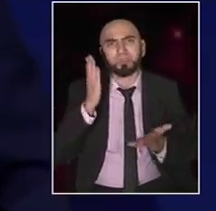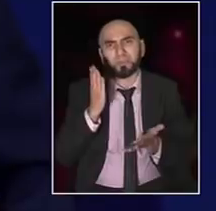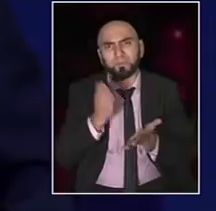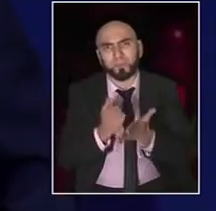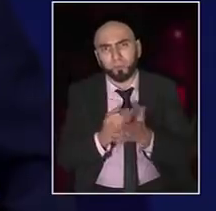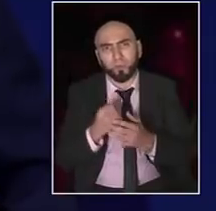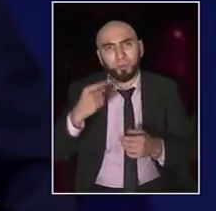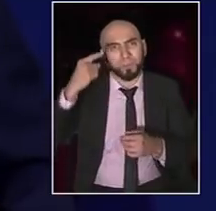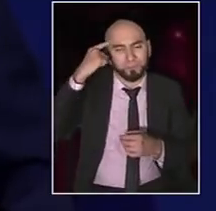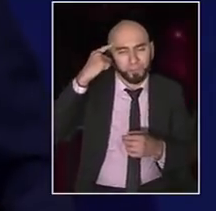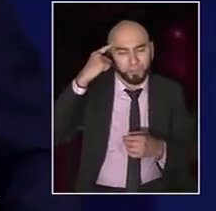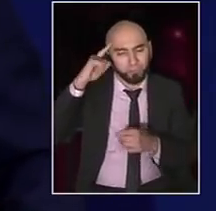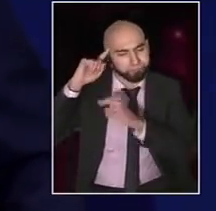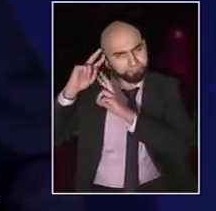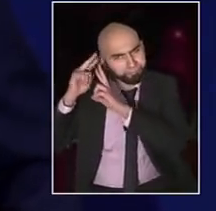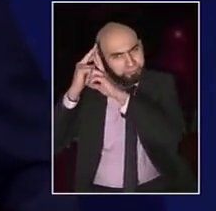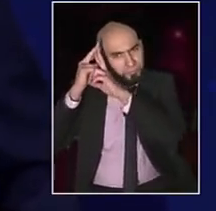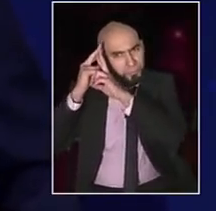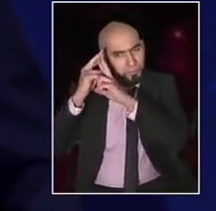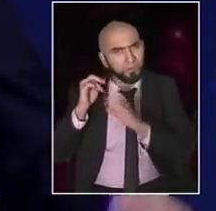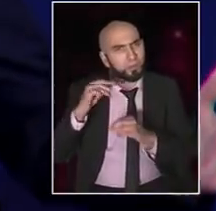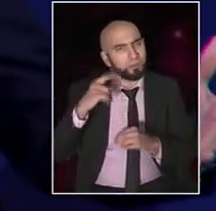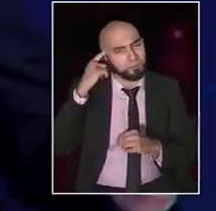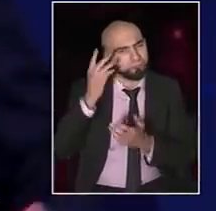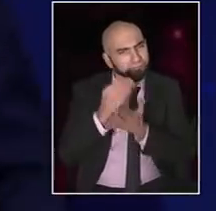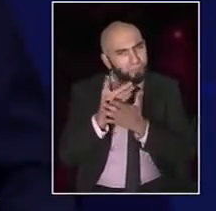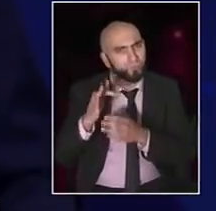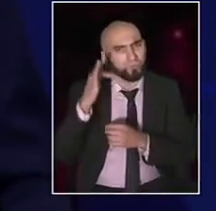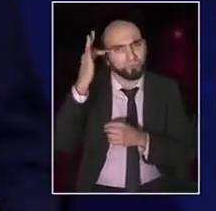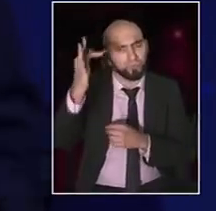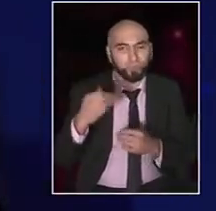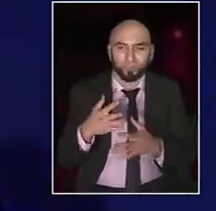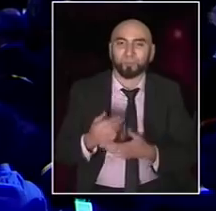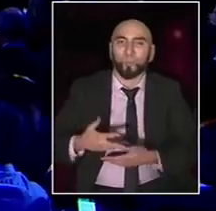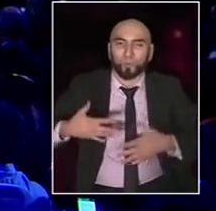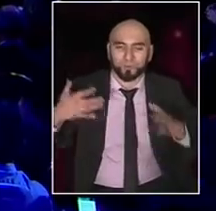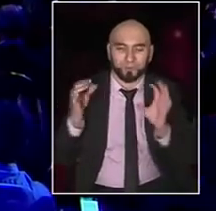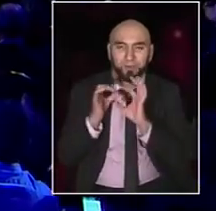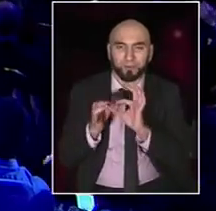pensamiento, de construcción y de diseño del futuro. Muchas gracias.